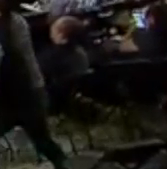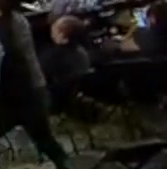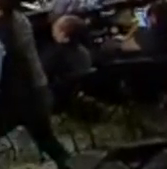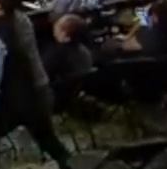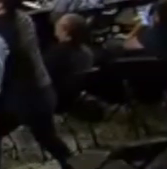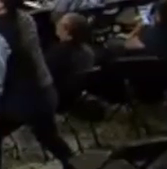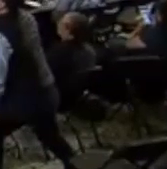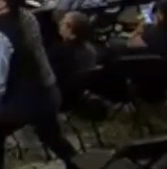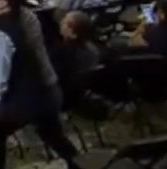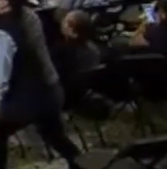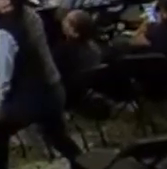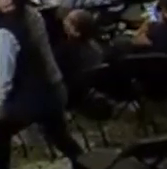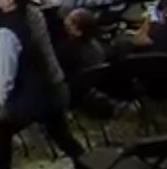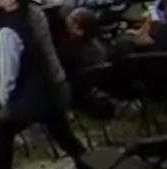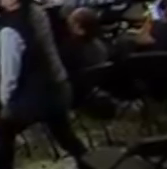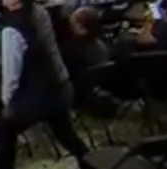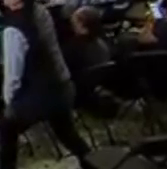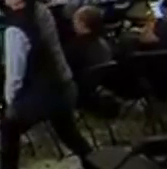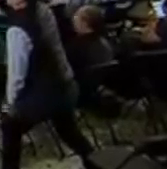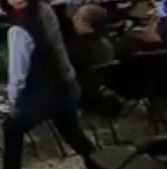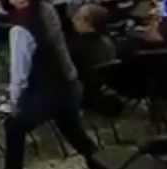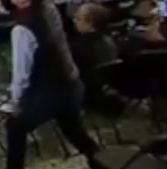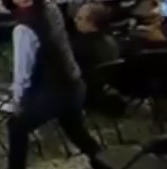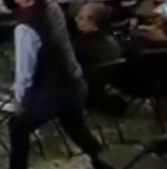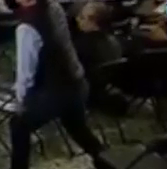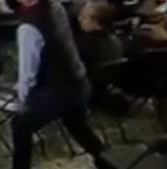madres de México